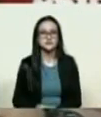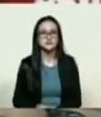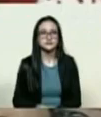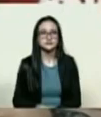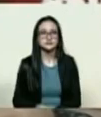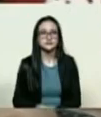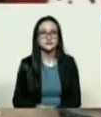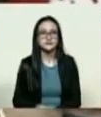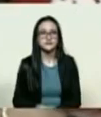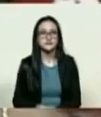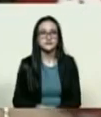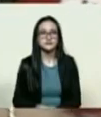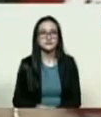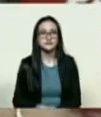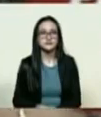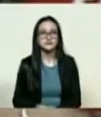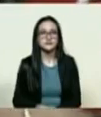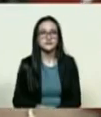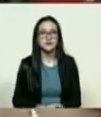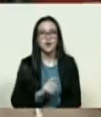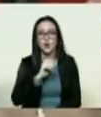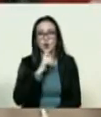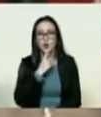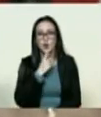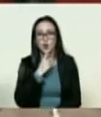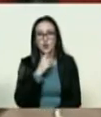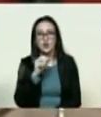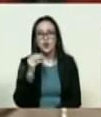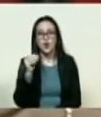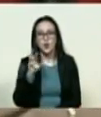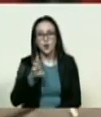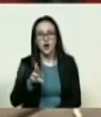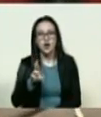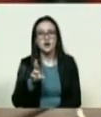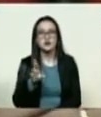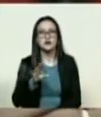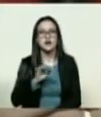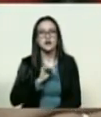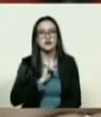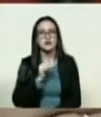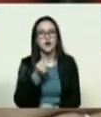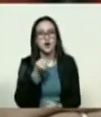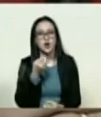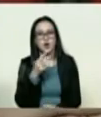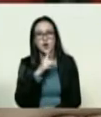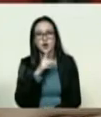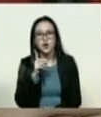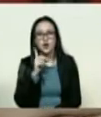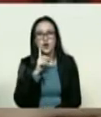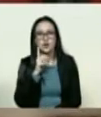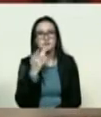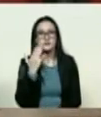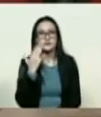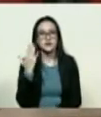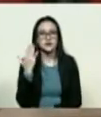Carnet que va a tener también su código QR y va a tener la identificación de la persona con nuestro Bolívar y nuestro Chávez